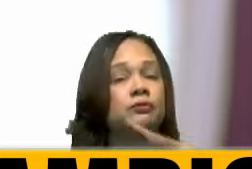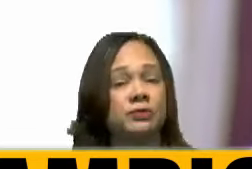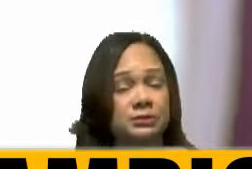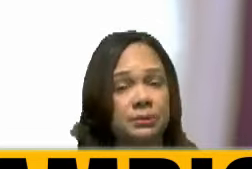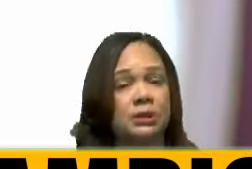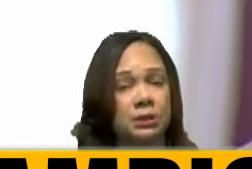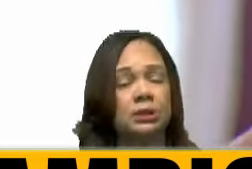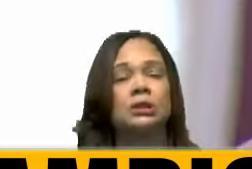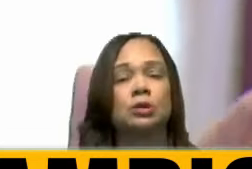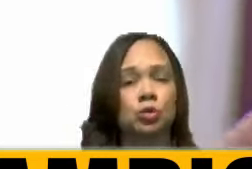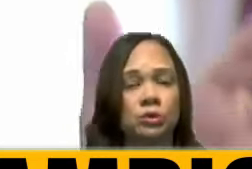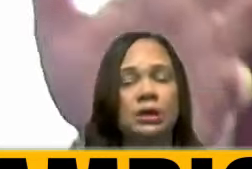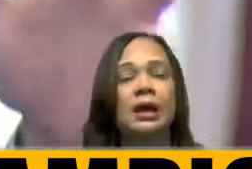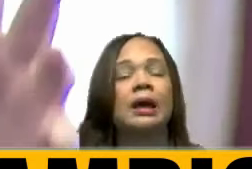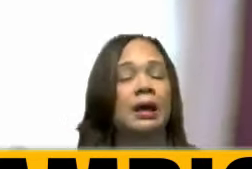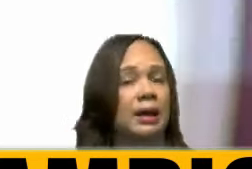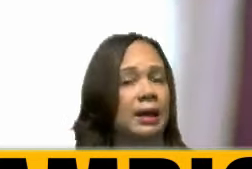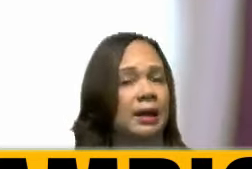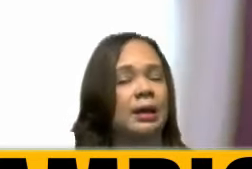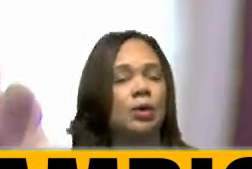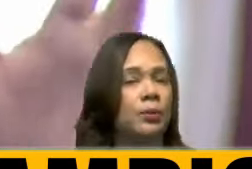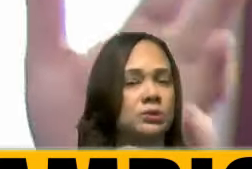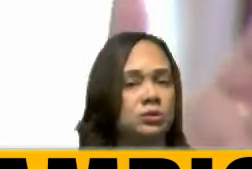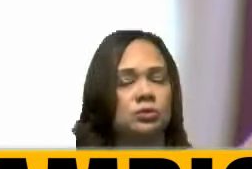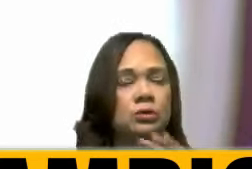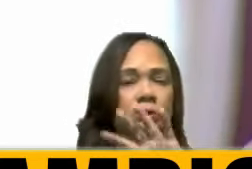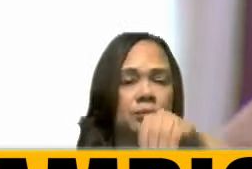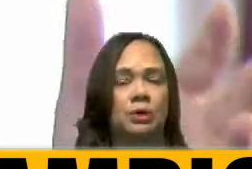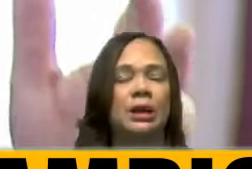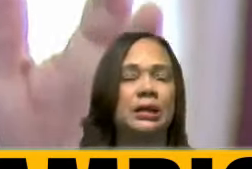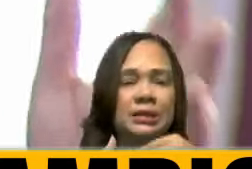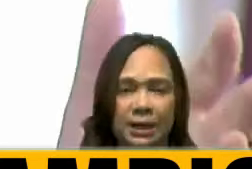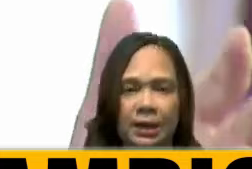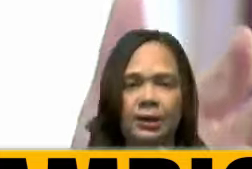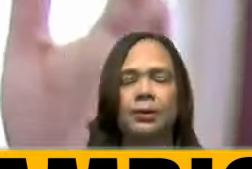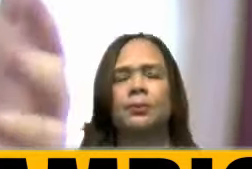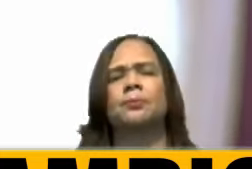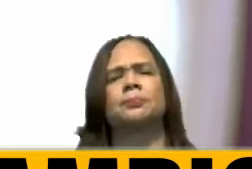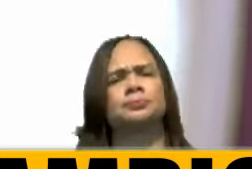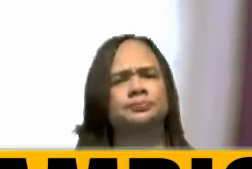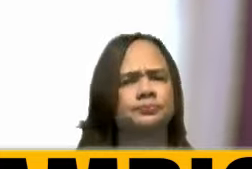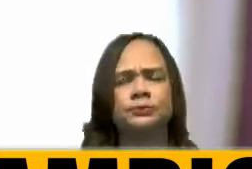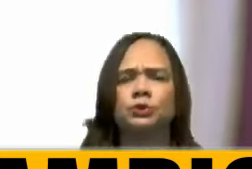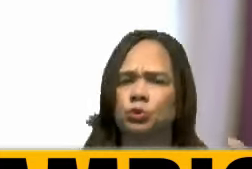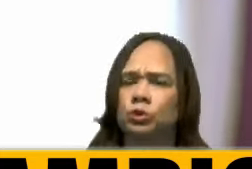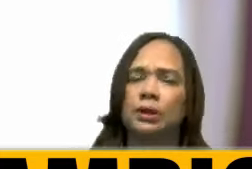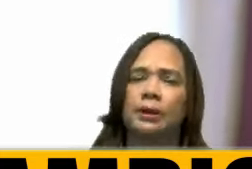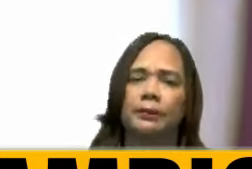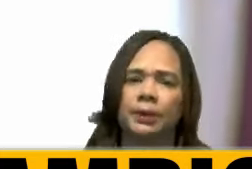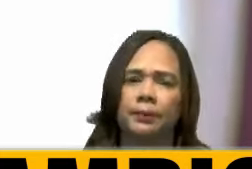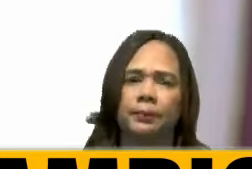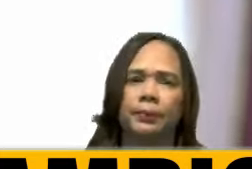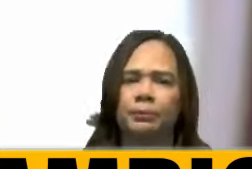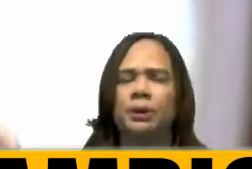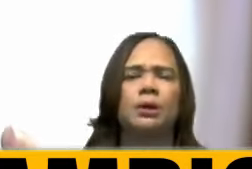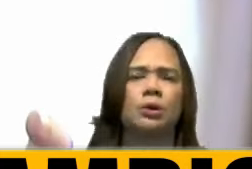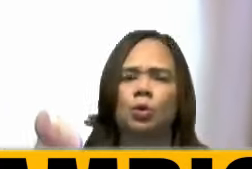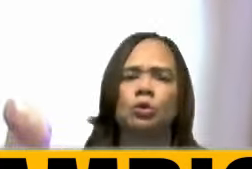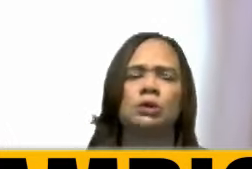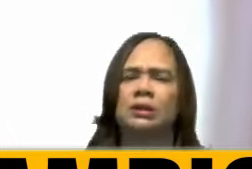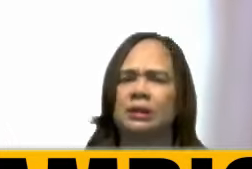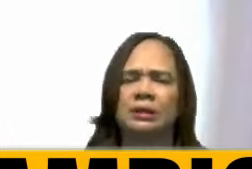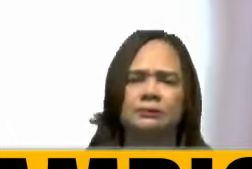Ministerio de Industria comercio mi pyme que es de mi pyme donde está el emprendedurismo una dirección y otra de mi pyme que se encarga del toda el